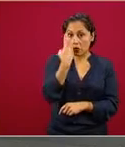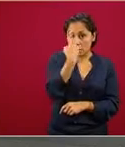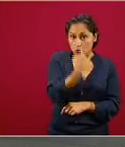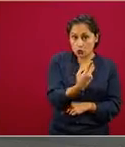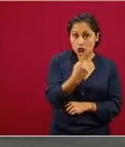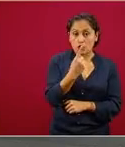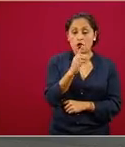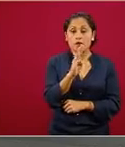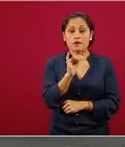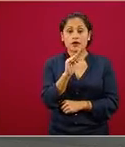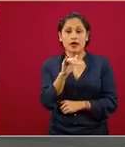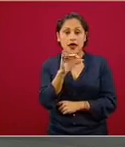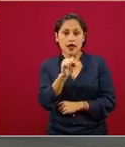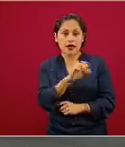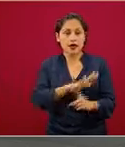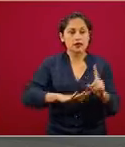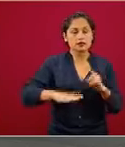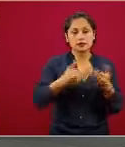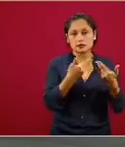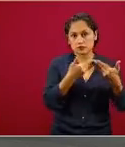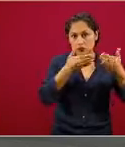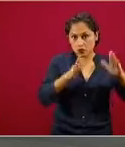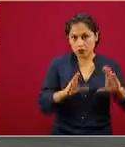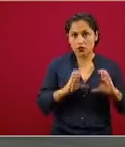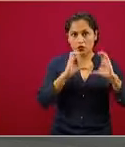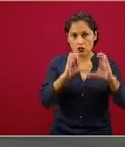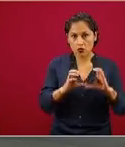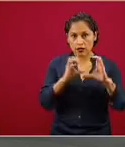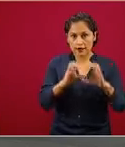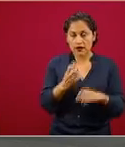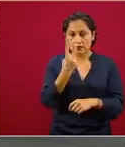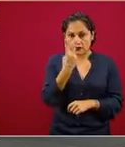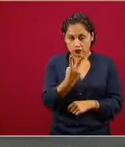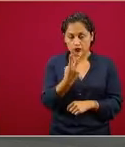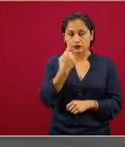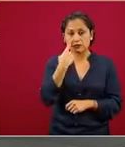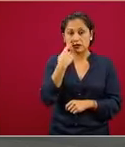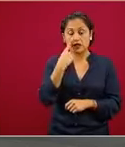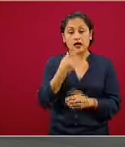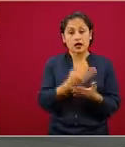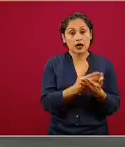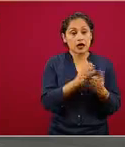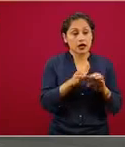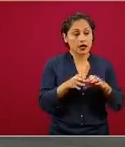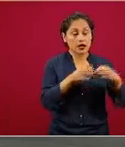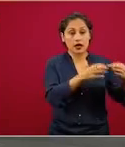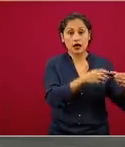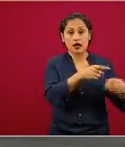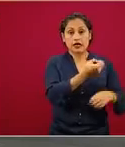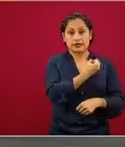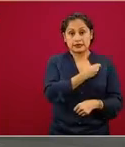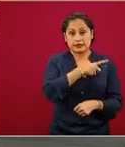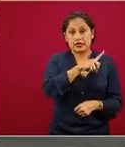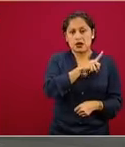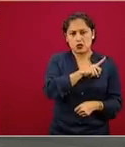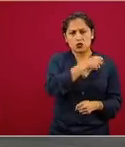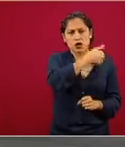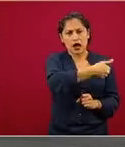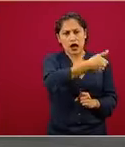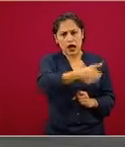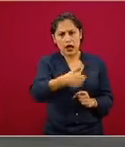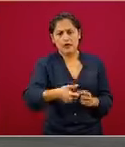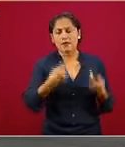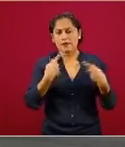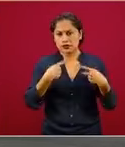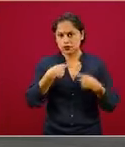cuidar. De un lado está la salud. La salud es un bien público, es un bien individual para cada persona que